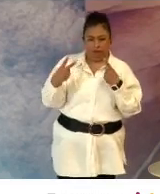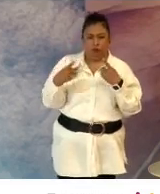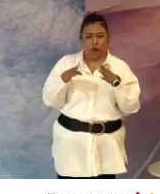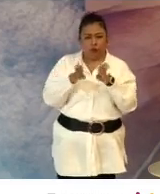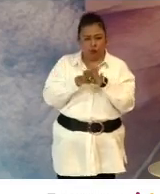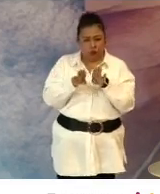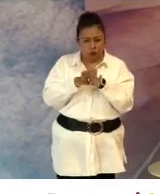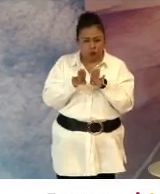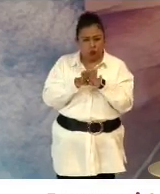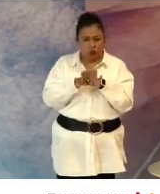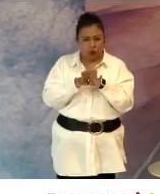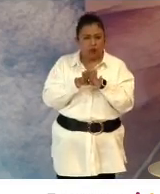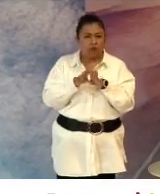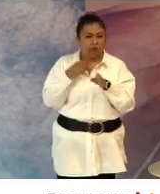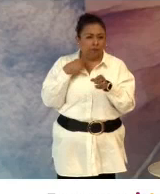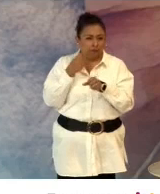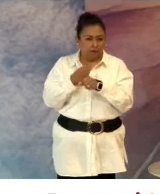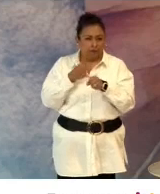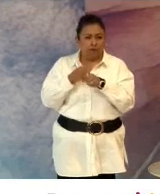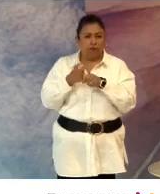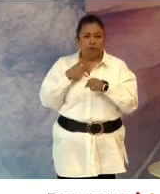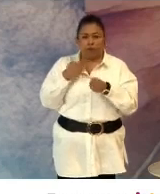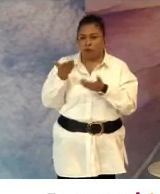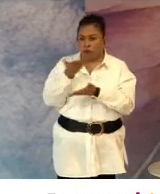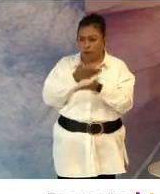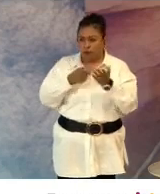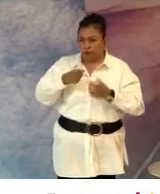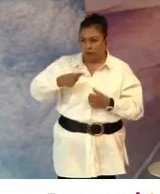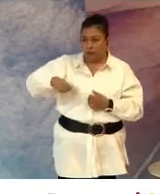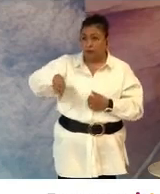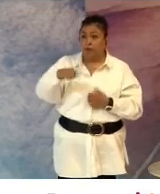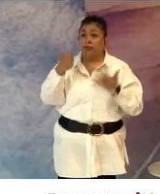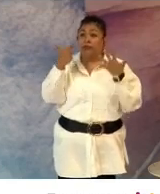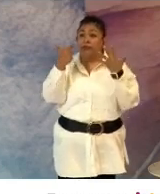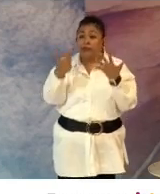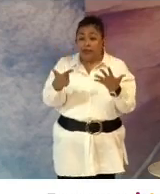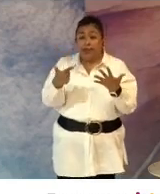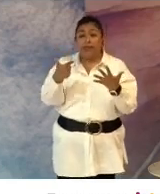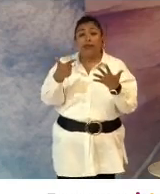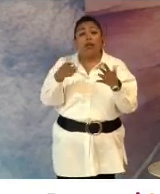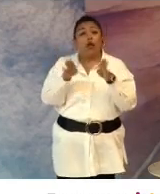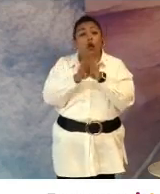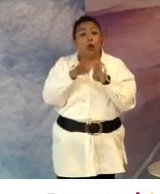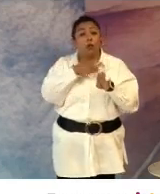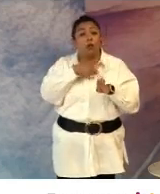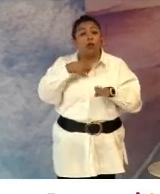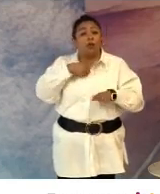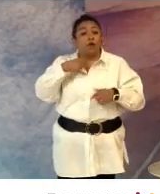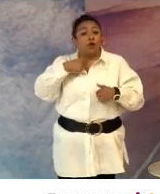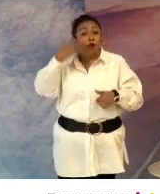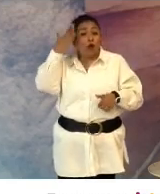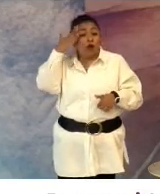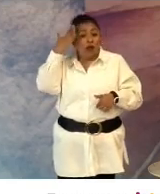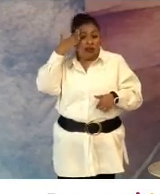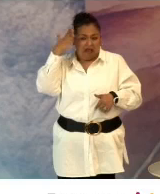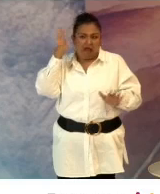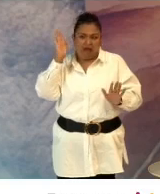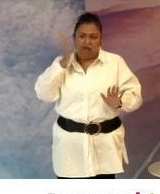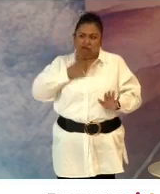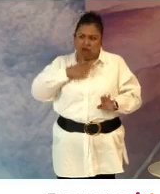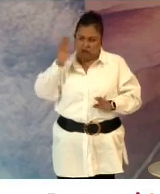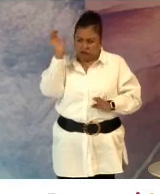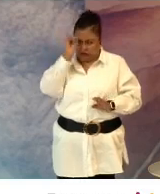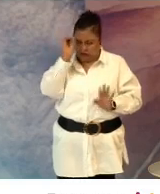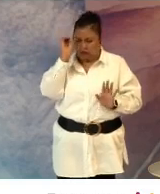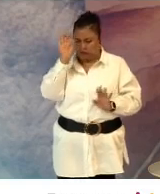de prácticas. Voy a compartir con ustedes 7 prácticas de liderazgo que pienso que